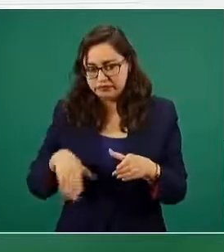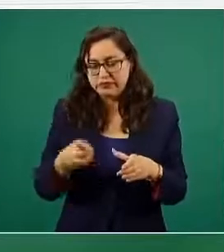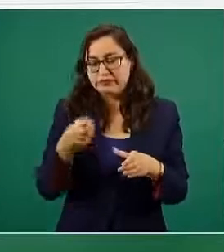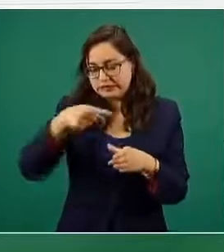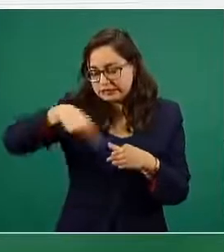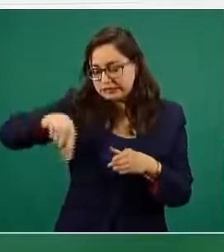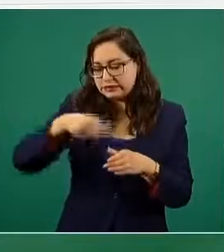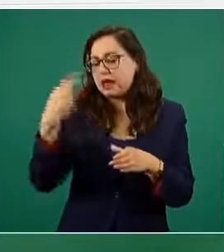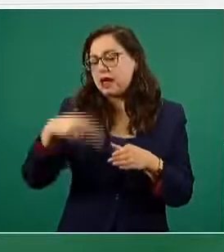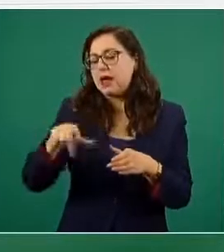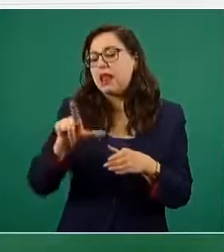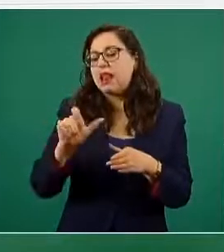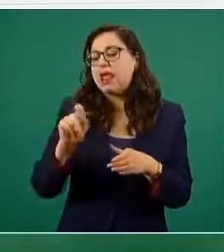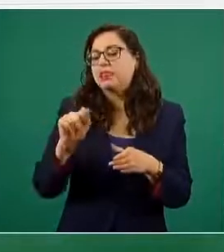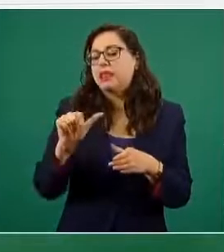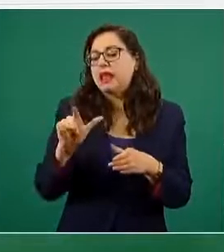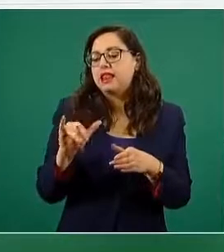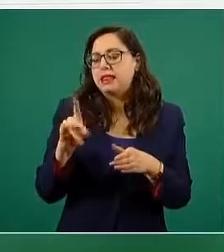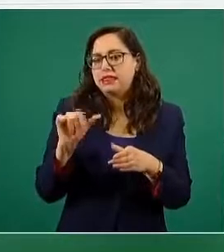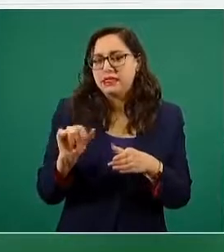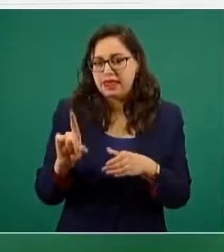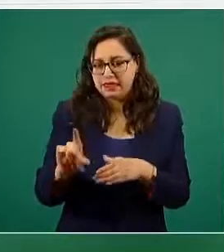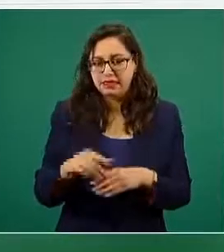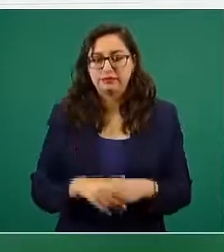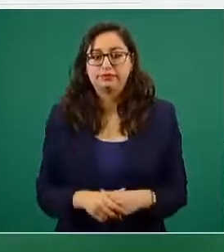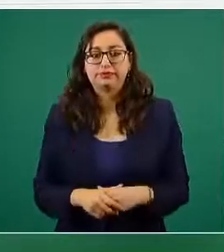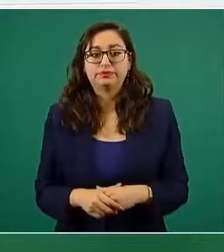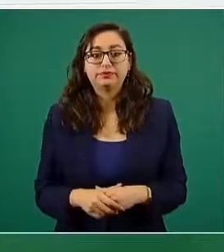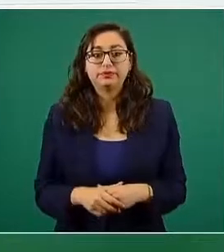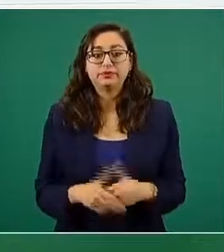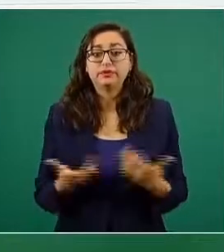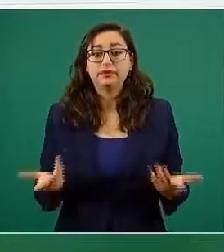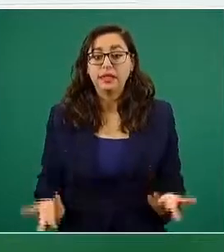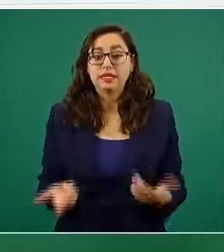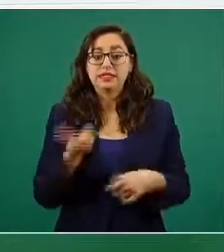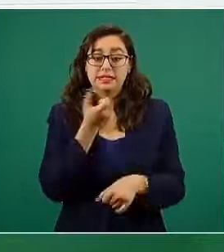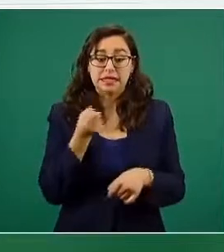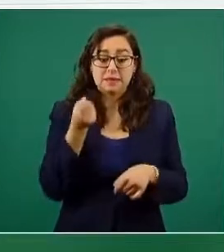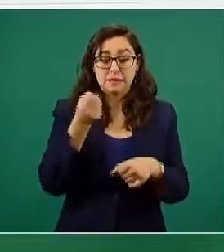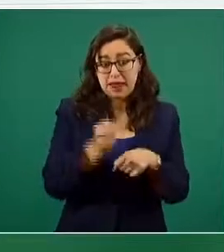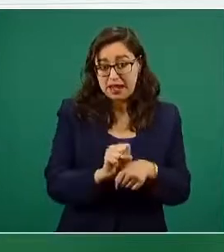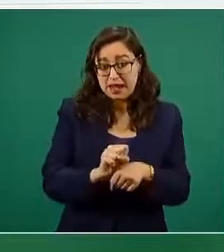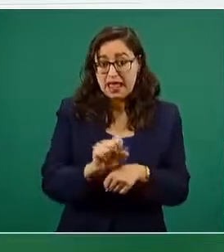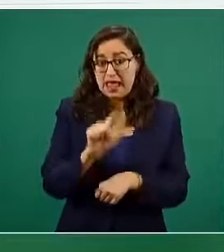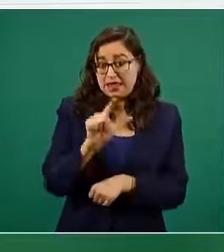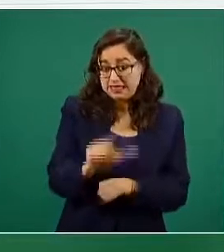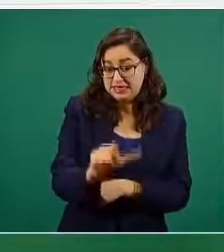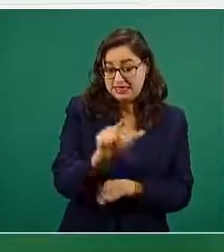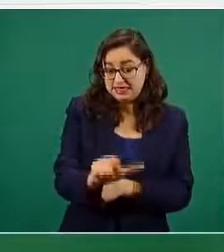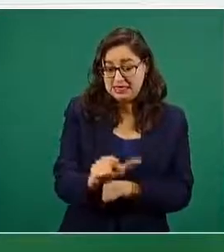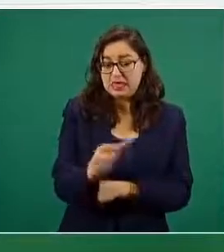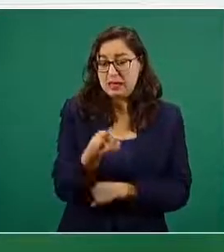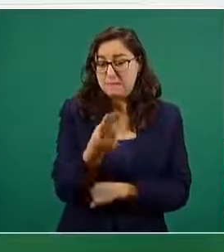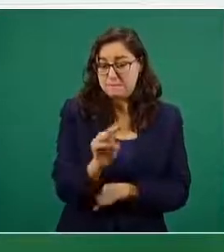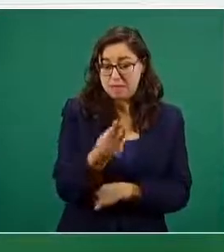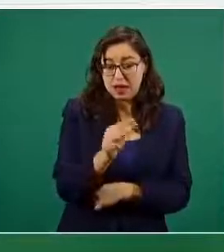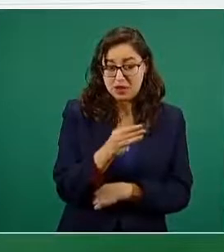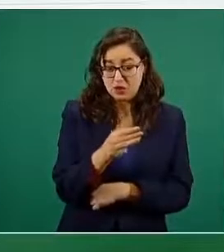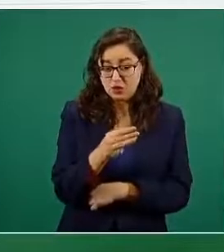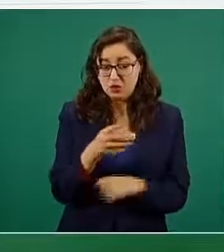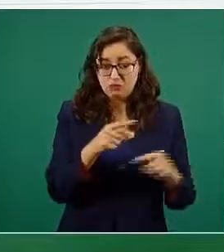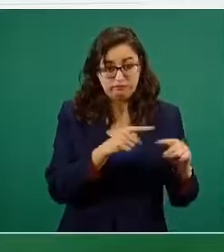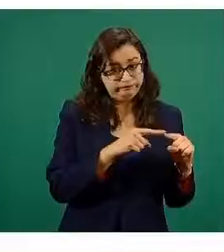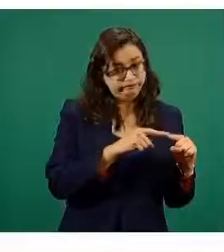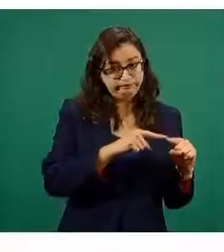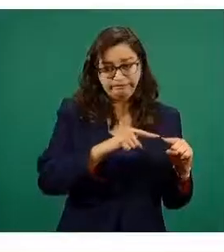de un poco más de 18% en la semana 17 del año, esto es alrededor del final de mayo, y posteriormente